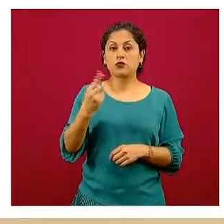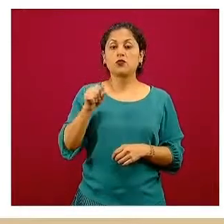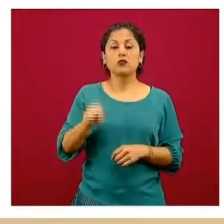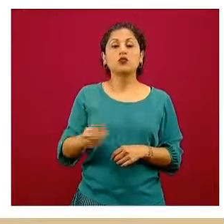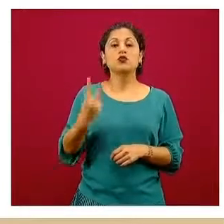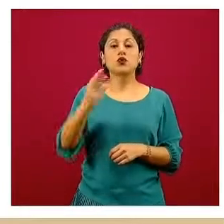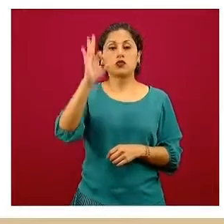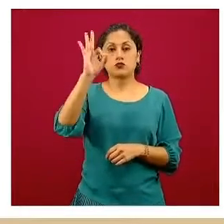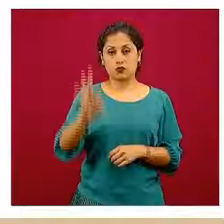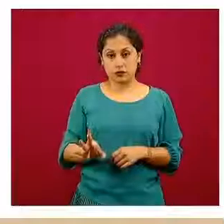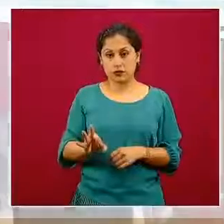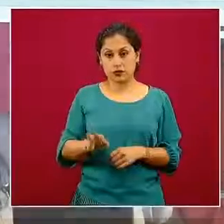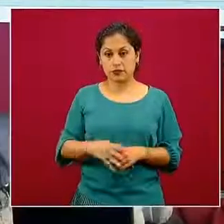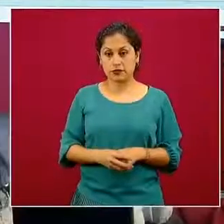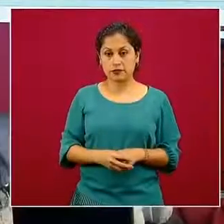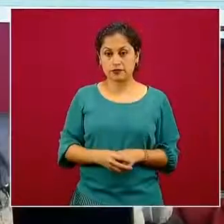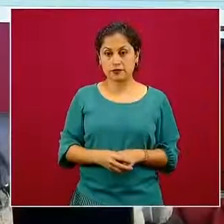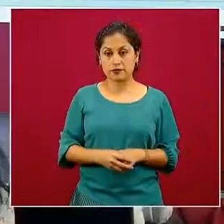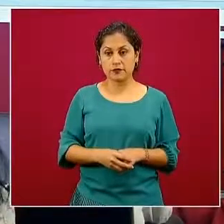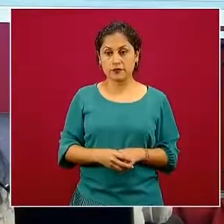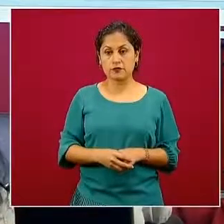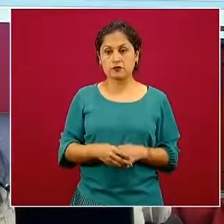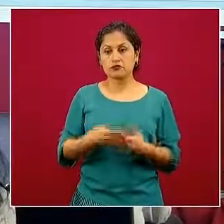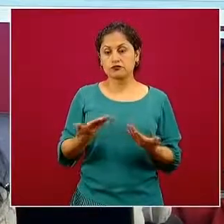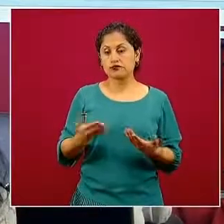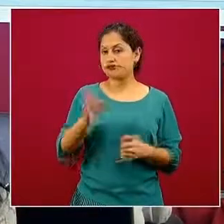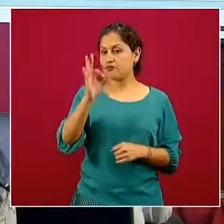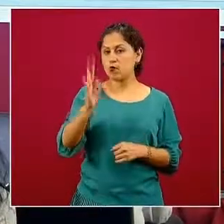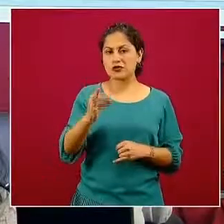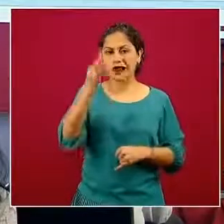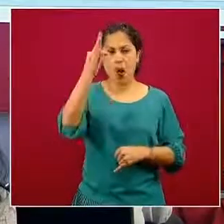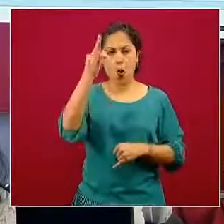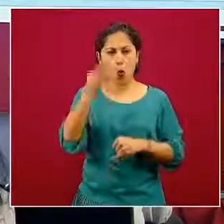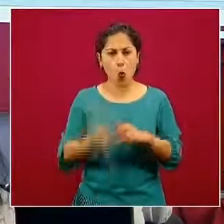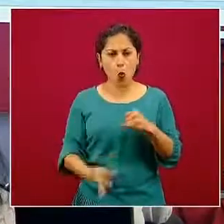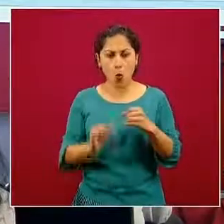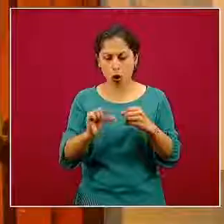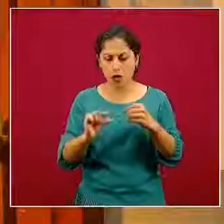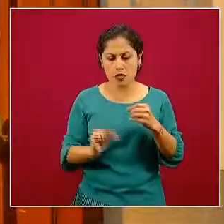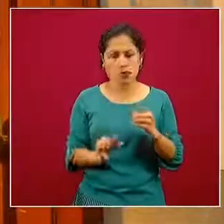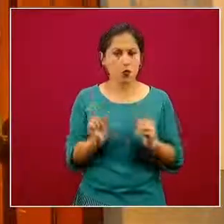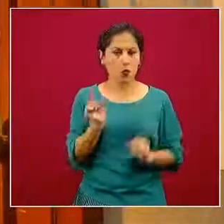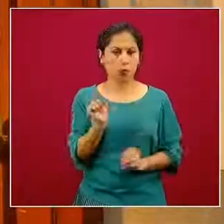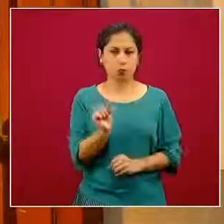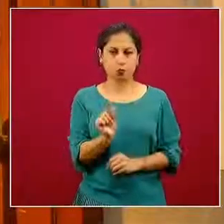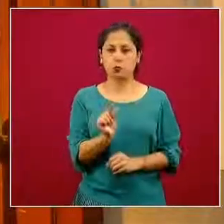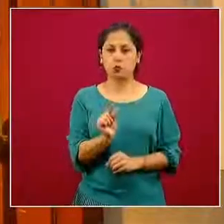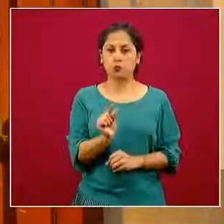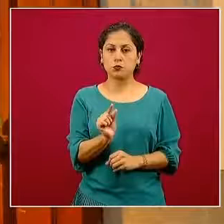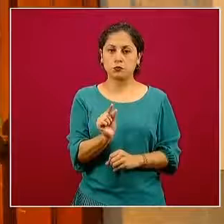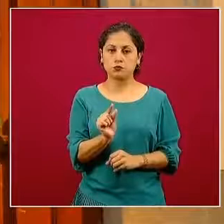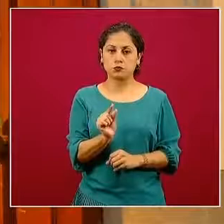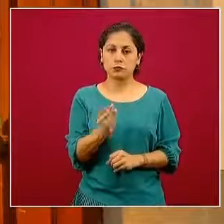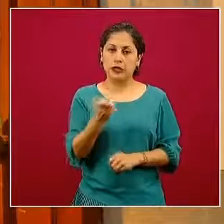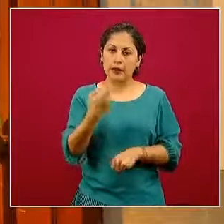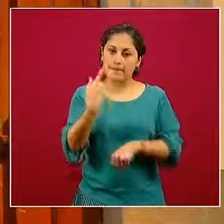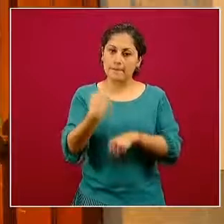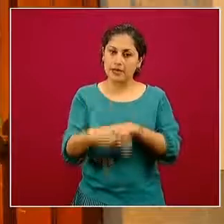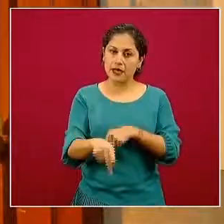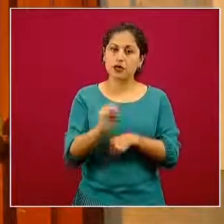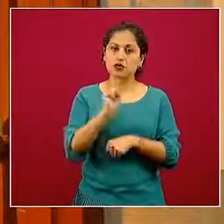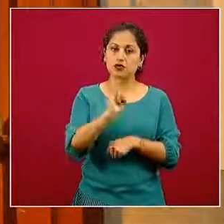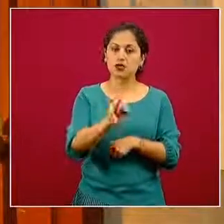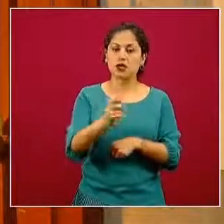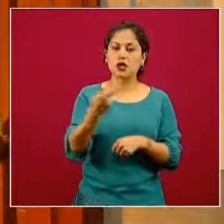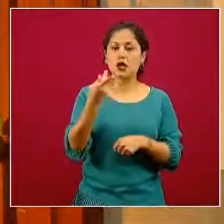0.2%, por lo tanto sería el porcentaje más bajo que se tendría en función a un factor de riesgo, pero